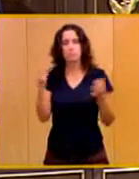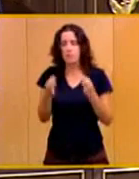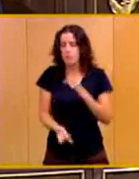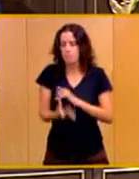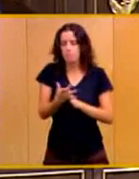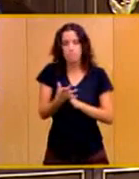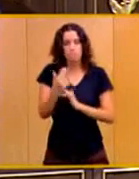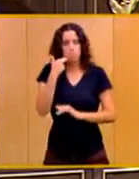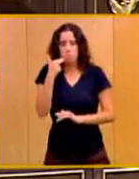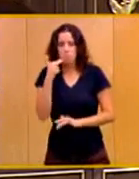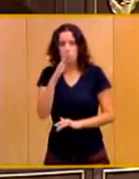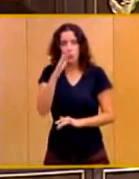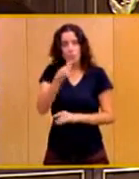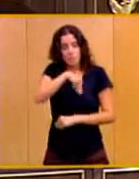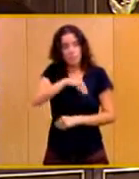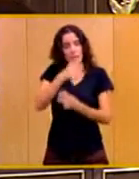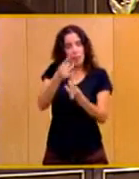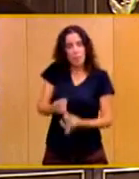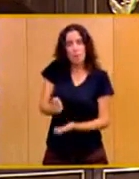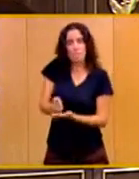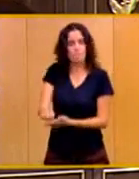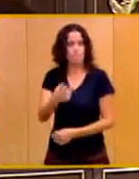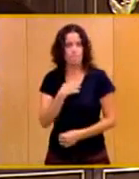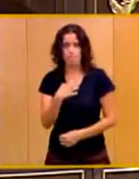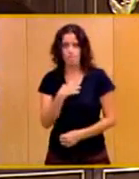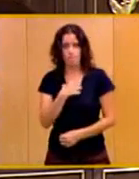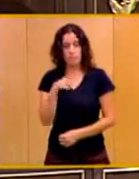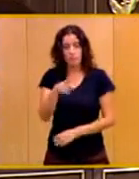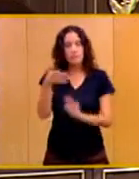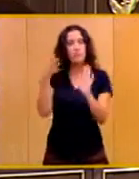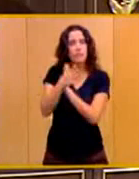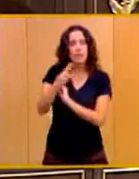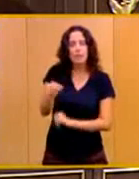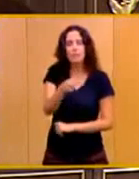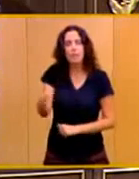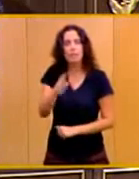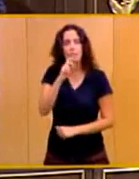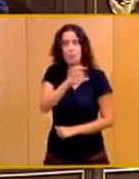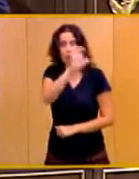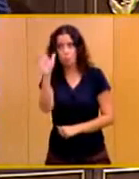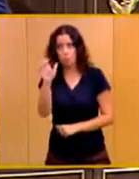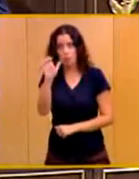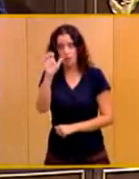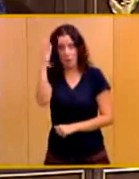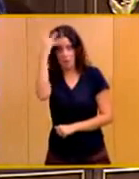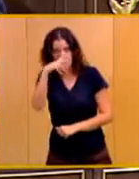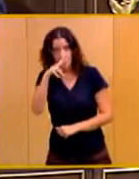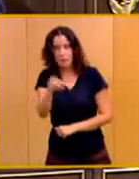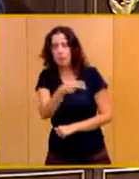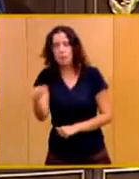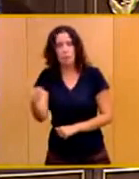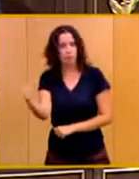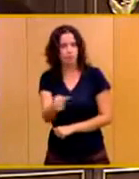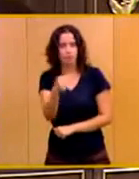pueda pagar sus deudas. Como esto tendría efectos catastróficos en Europa y en América, se acuerda ofrecernos un